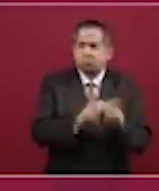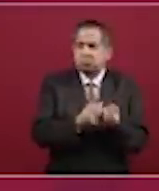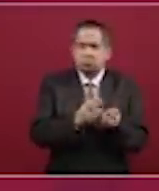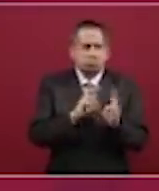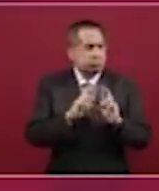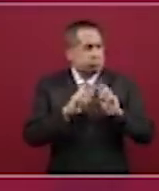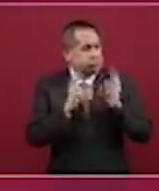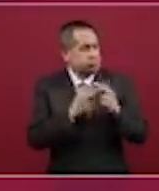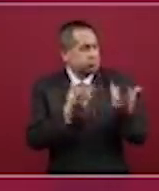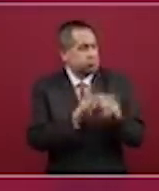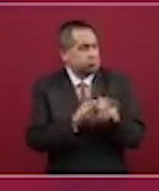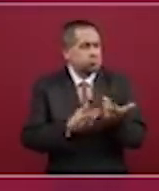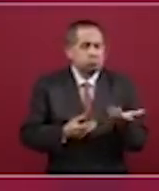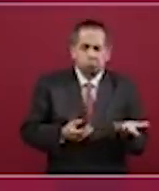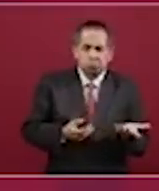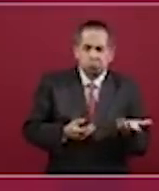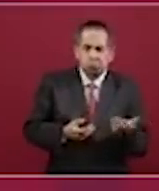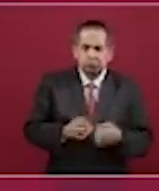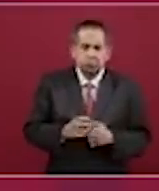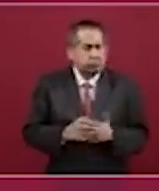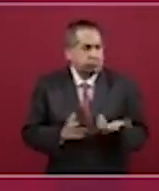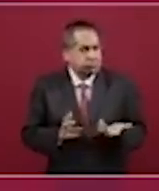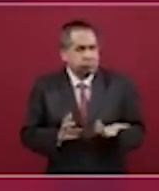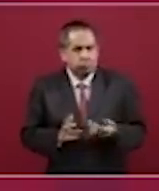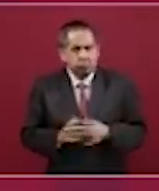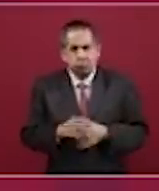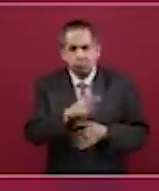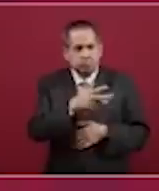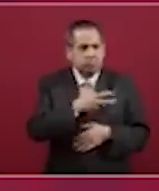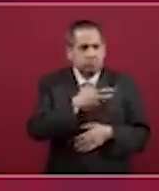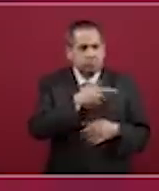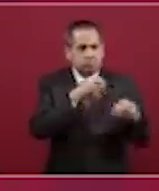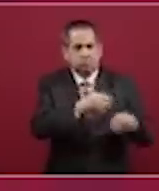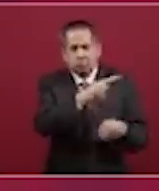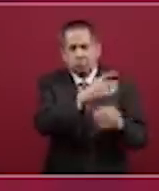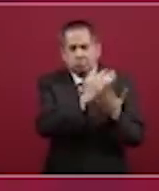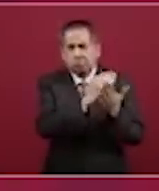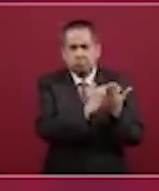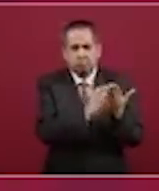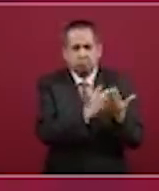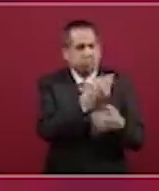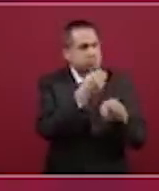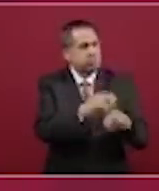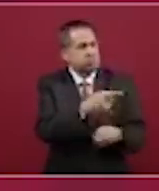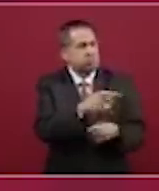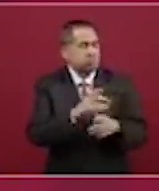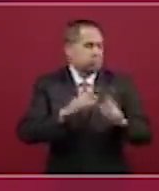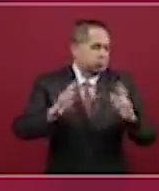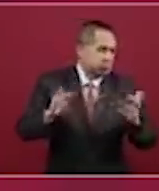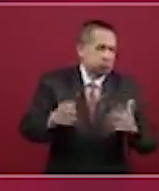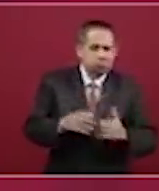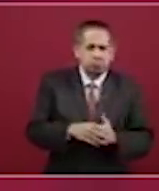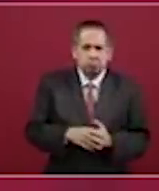encuentro, tenía su agenda,